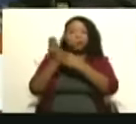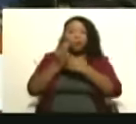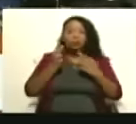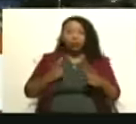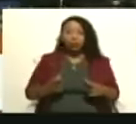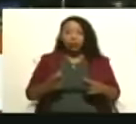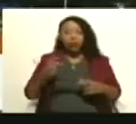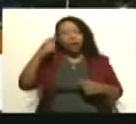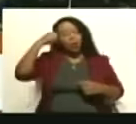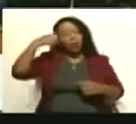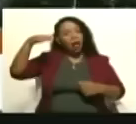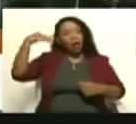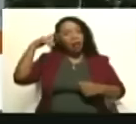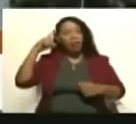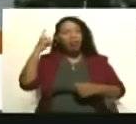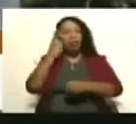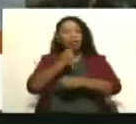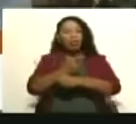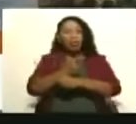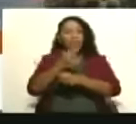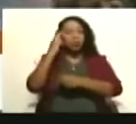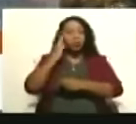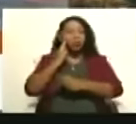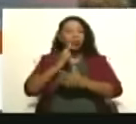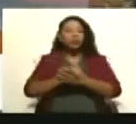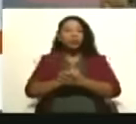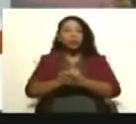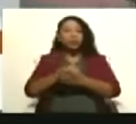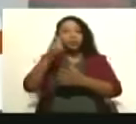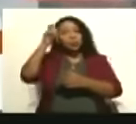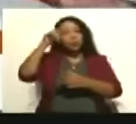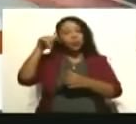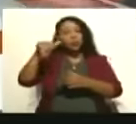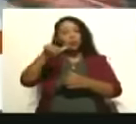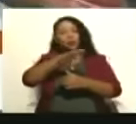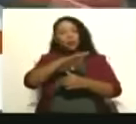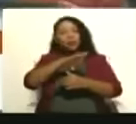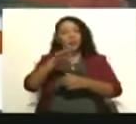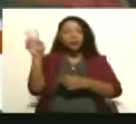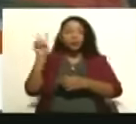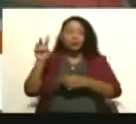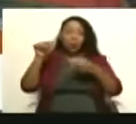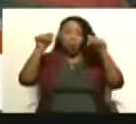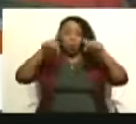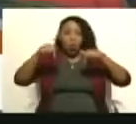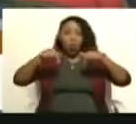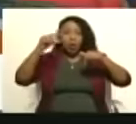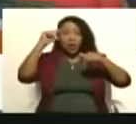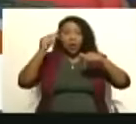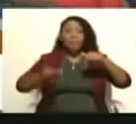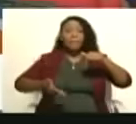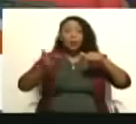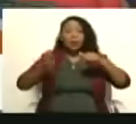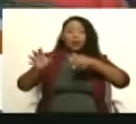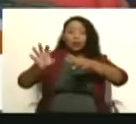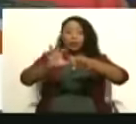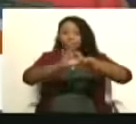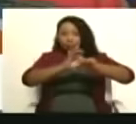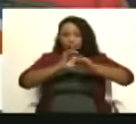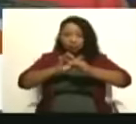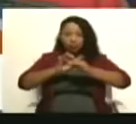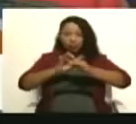Simón Bolívar. Pueblo de Venezuela, hoy es día de júbilo y de unión nacional.